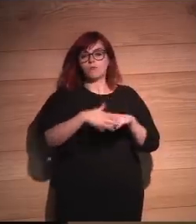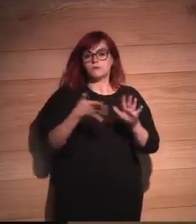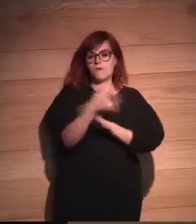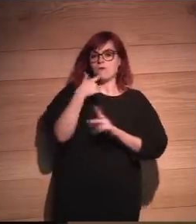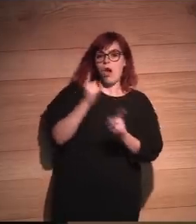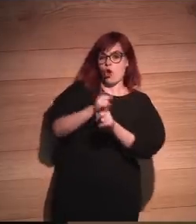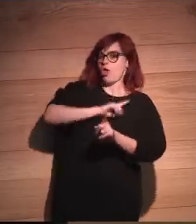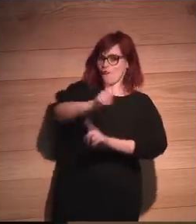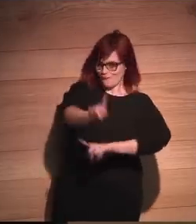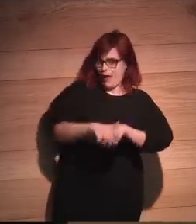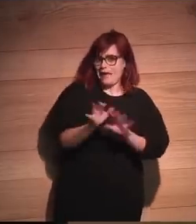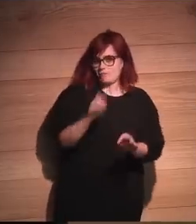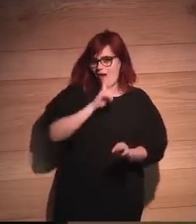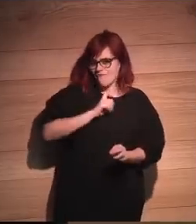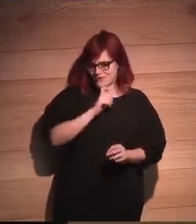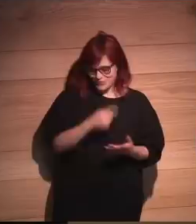animadversión. Bueno,